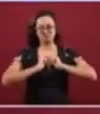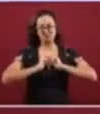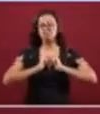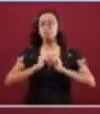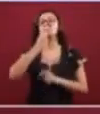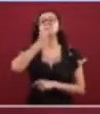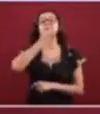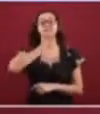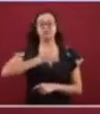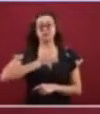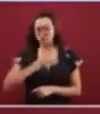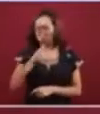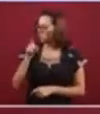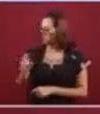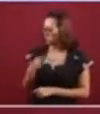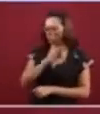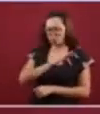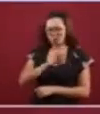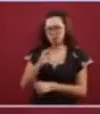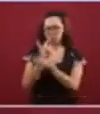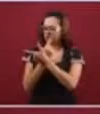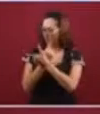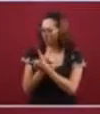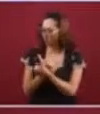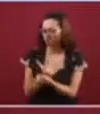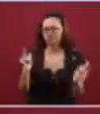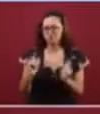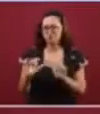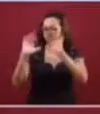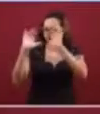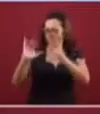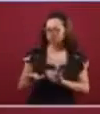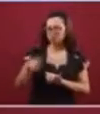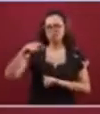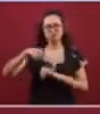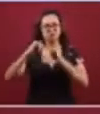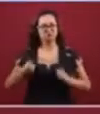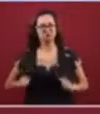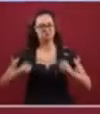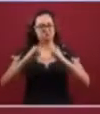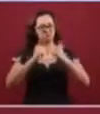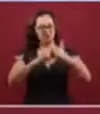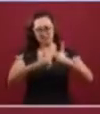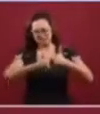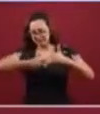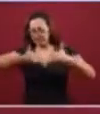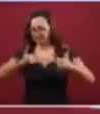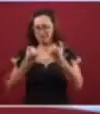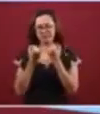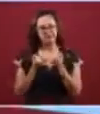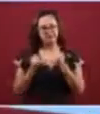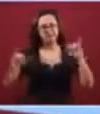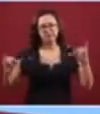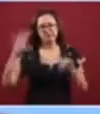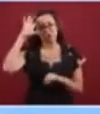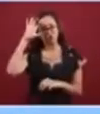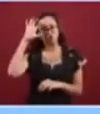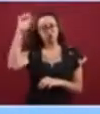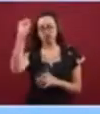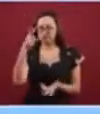me ofreció libertad. Esta es una institución autónoma que tiene autonomía, su